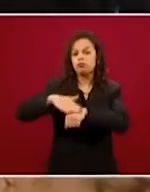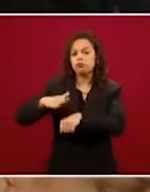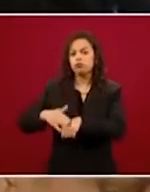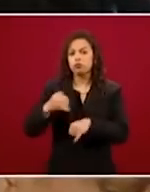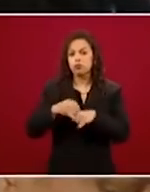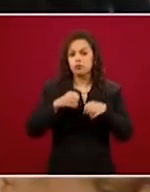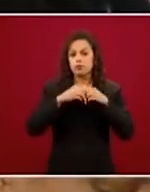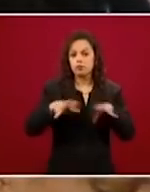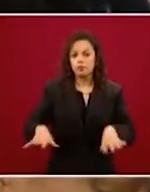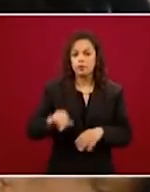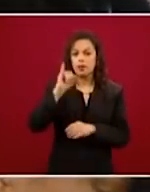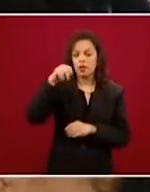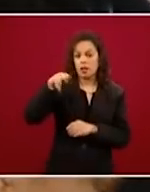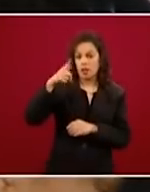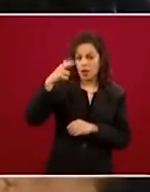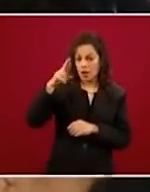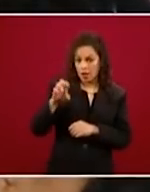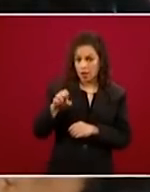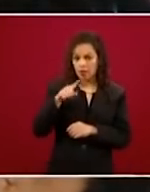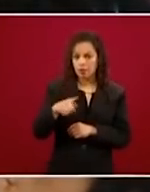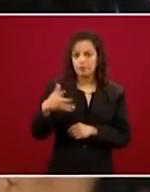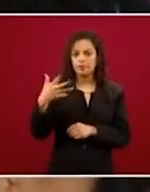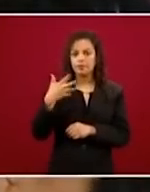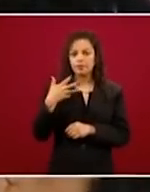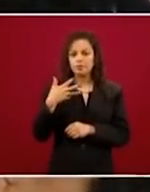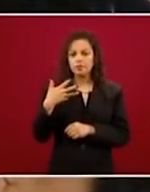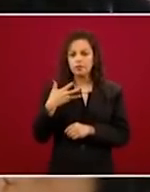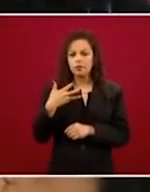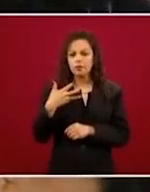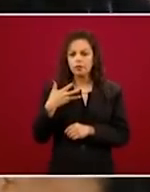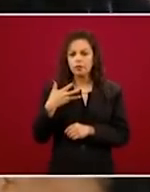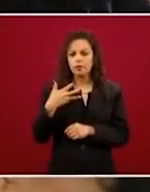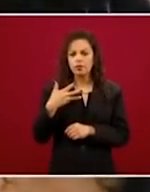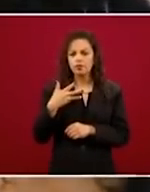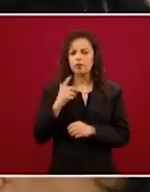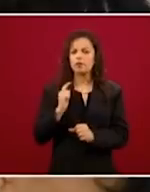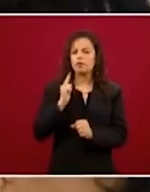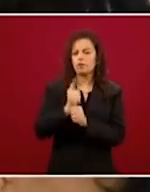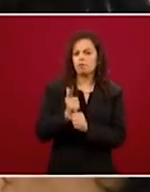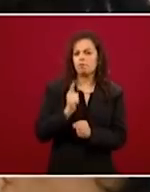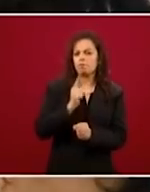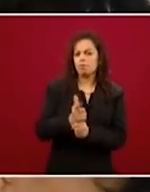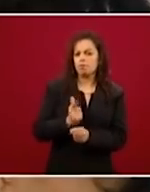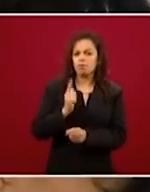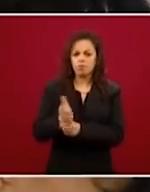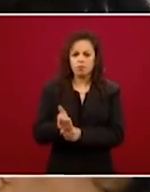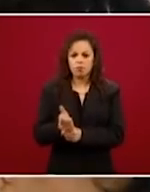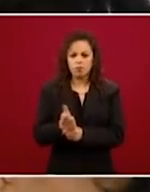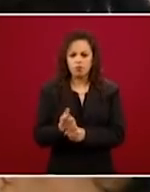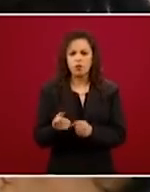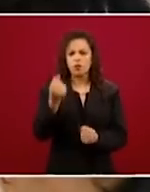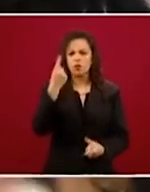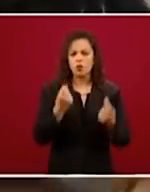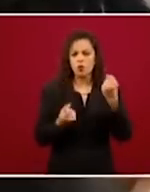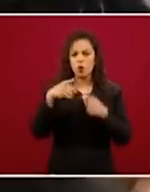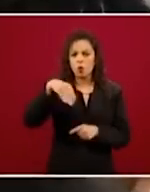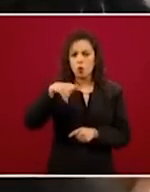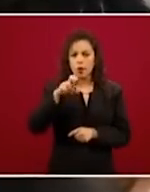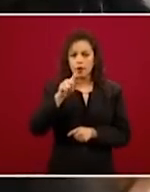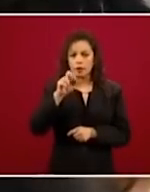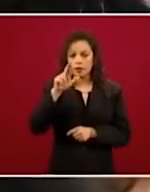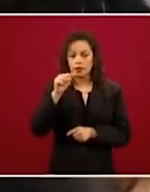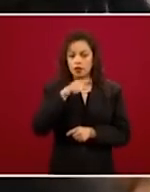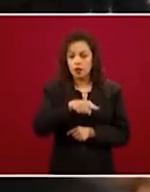indre va a muestrear e identificar algunas este muestras que nos dieron